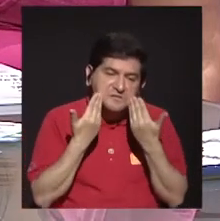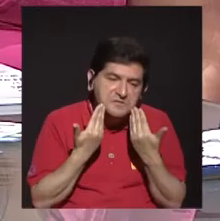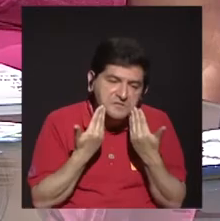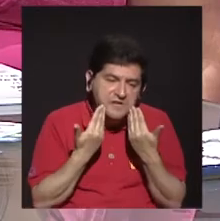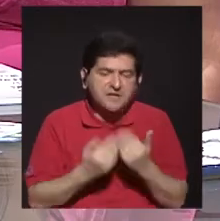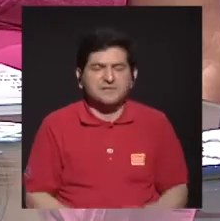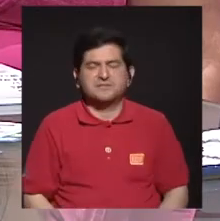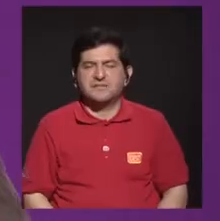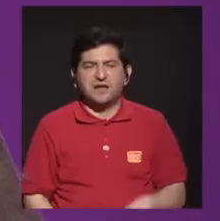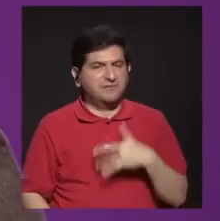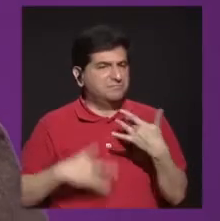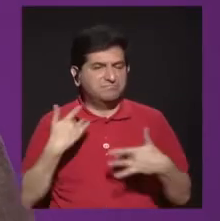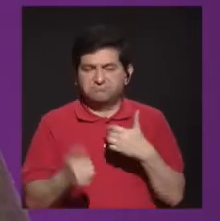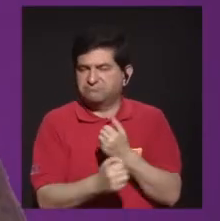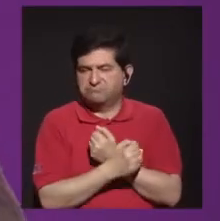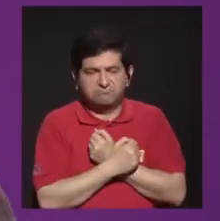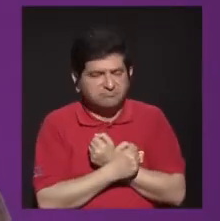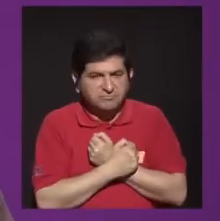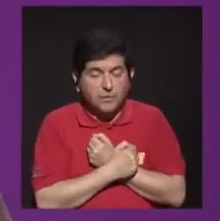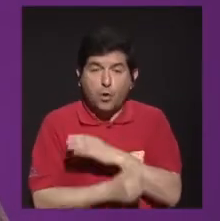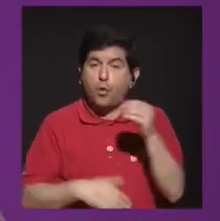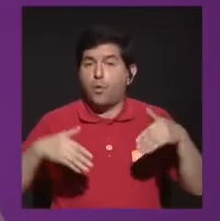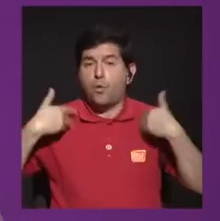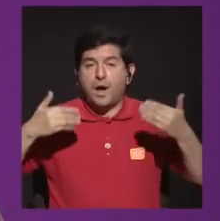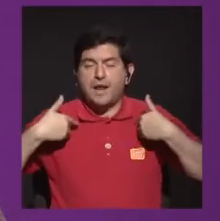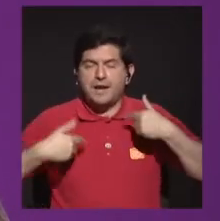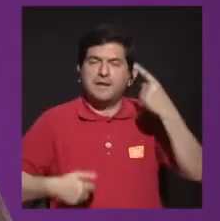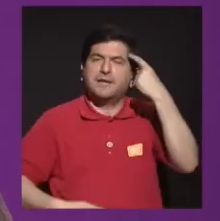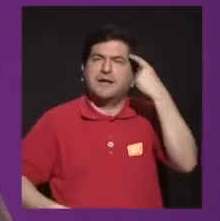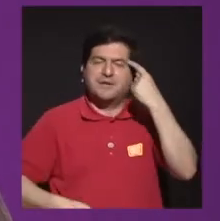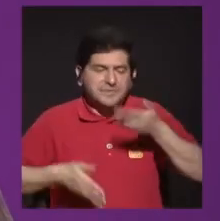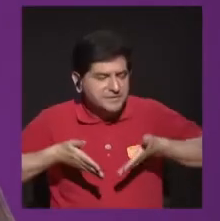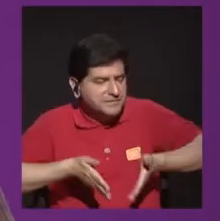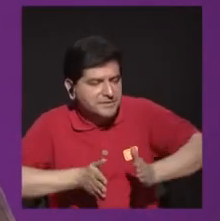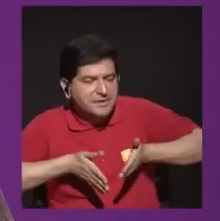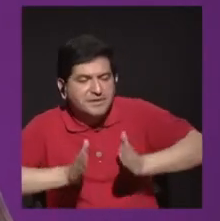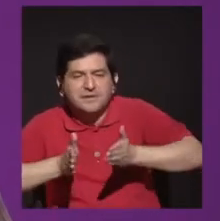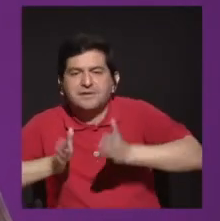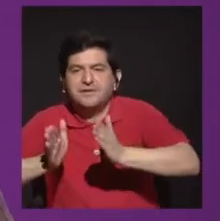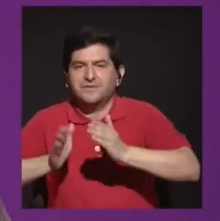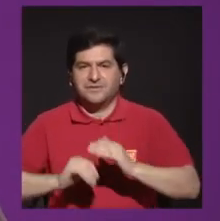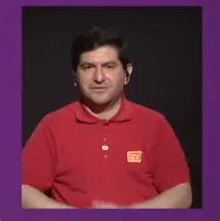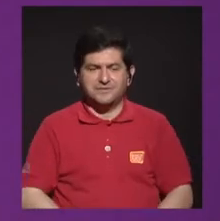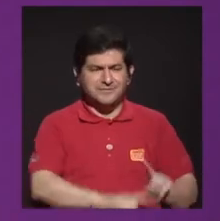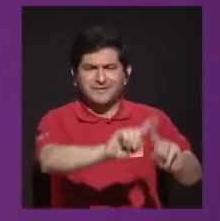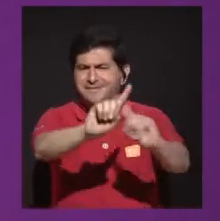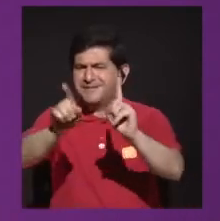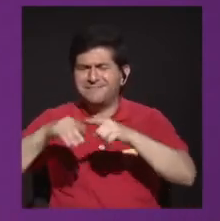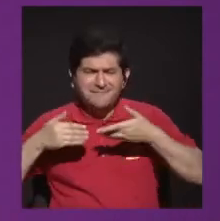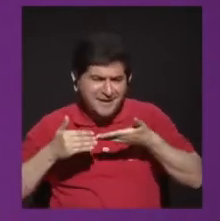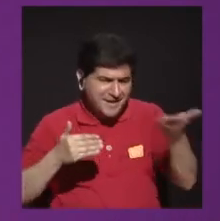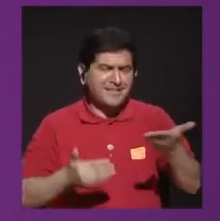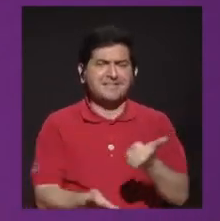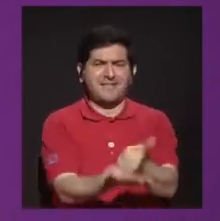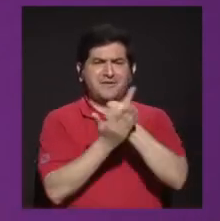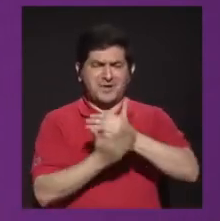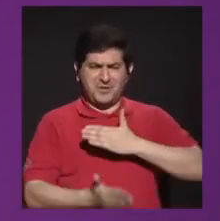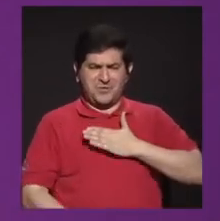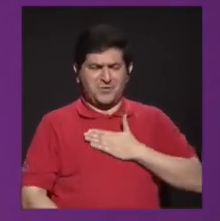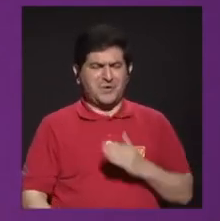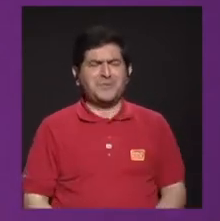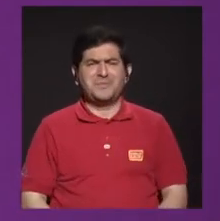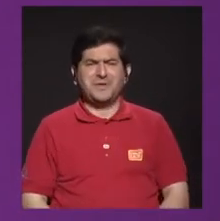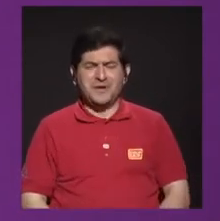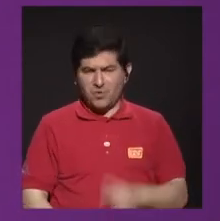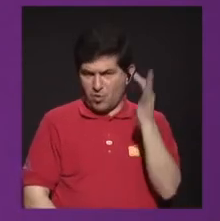de desamor, de alegría por mis hijos, y así, en fin, muchas cosas que sí me ayudó a crecer mucho como